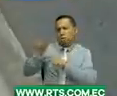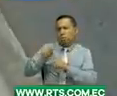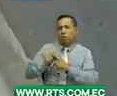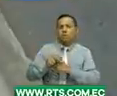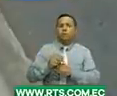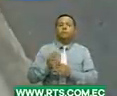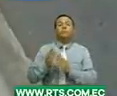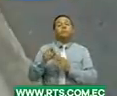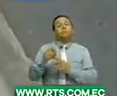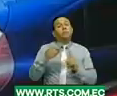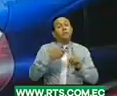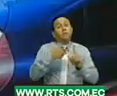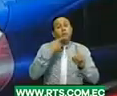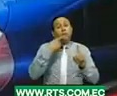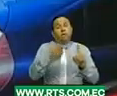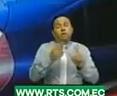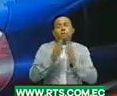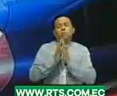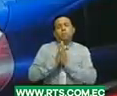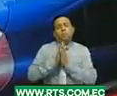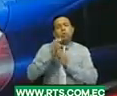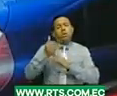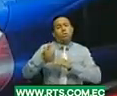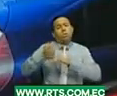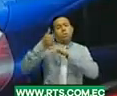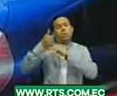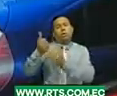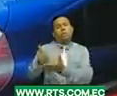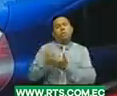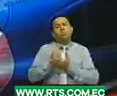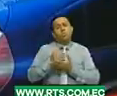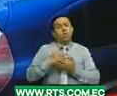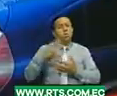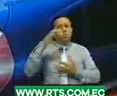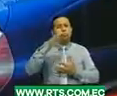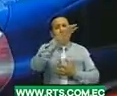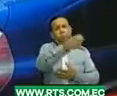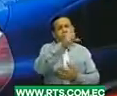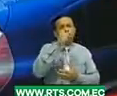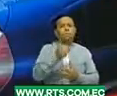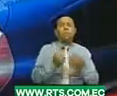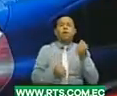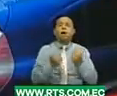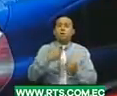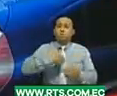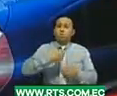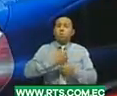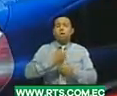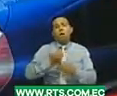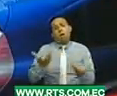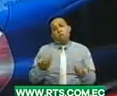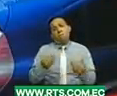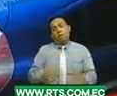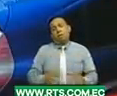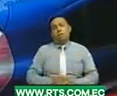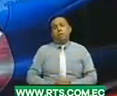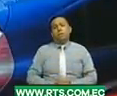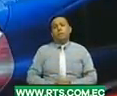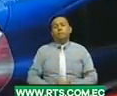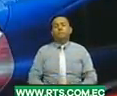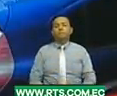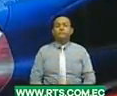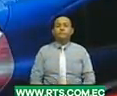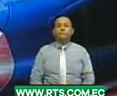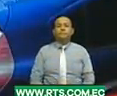ayuden a encontrar su vehículo, pues es su medio de transporte y ahora ya no lo tiene. Informó Julio César